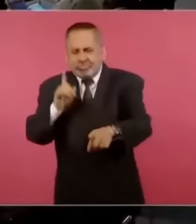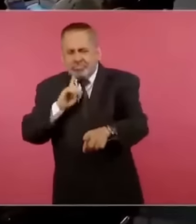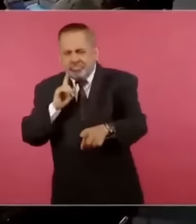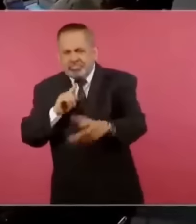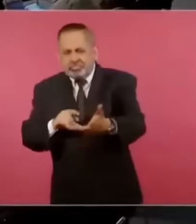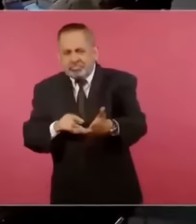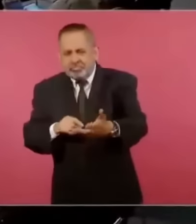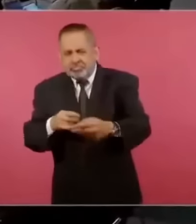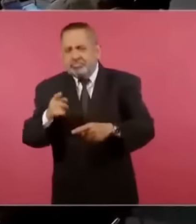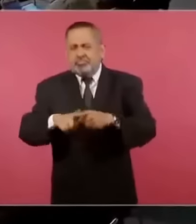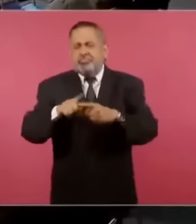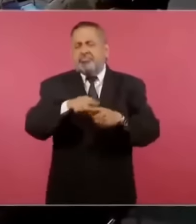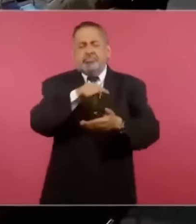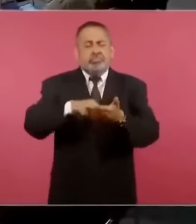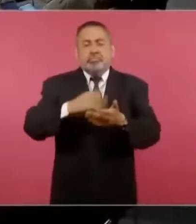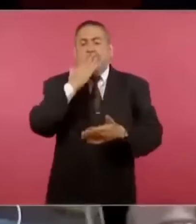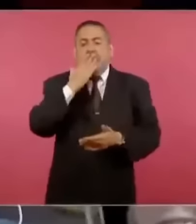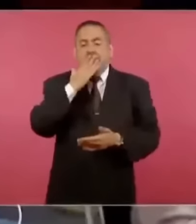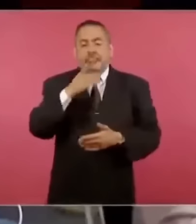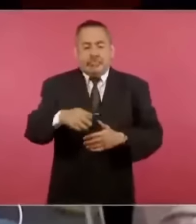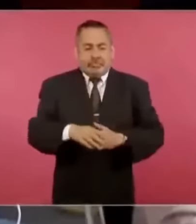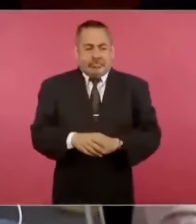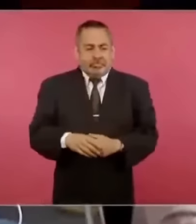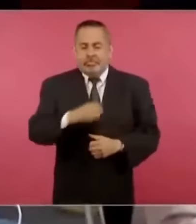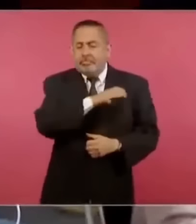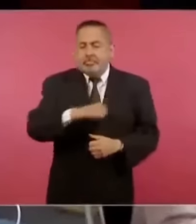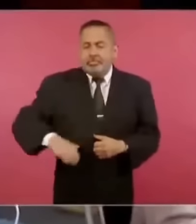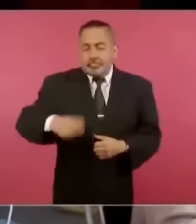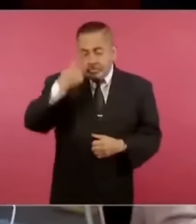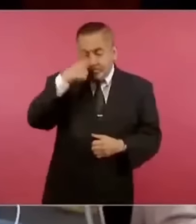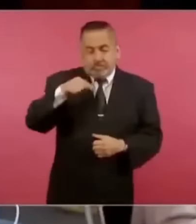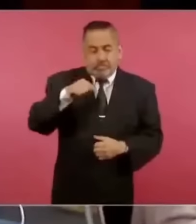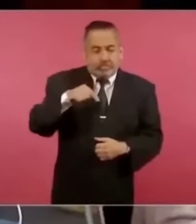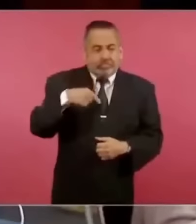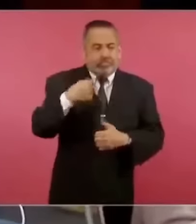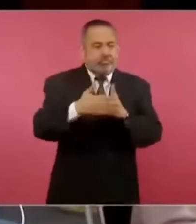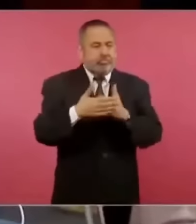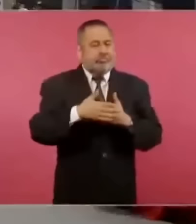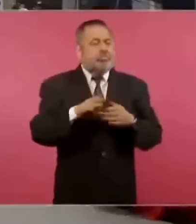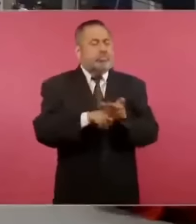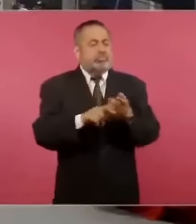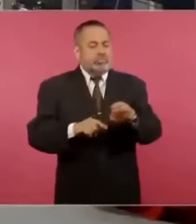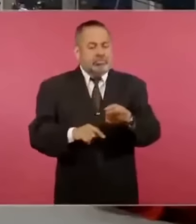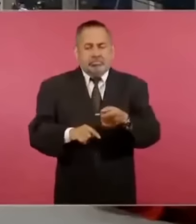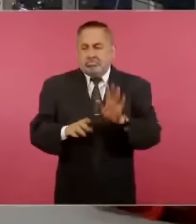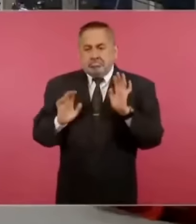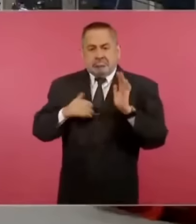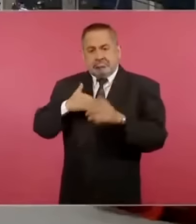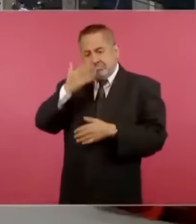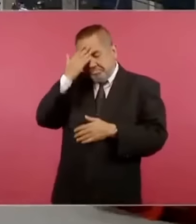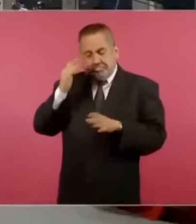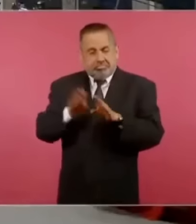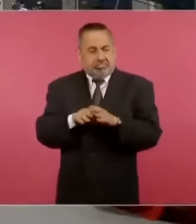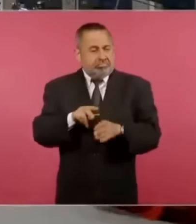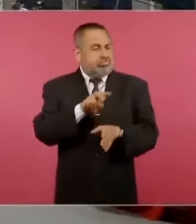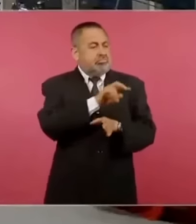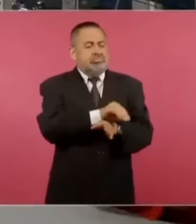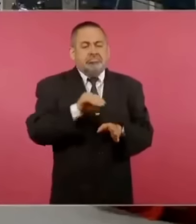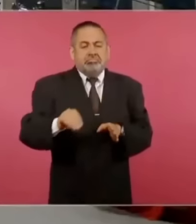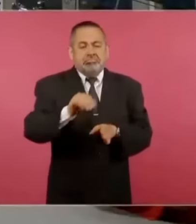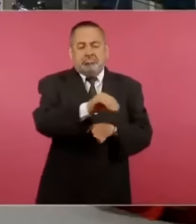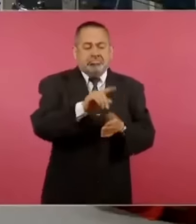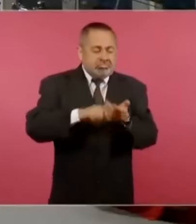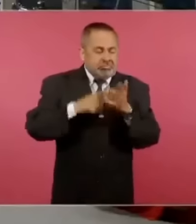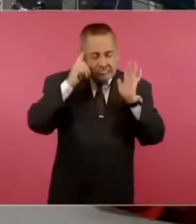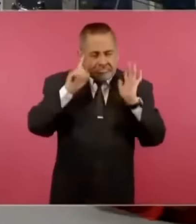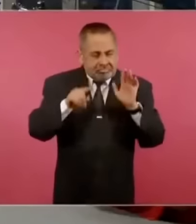candidata? De ahí, de Sonora. Y lo preocupante… ¿Candidata a qué? Pues ya ni sé, porque la traían del tingo al tango y creo